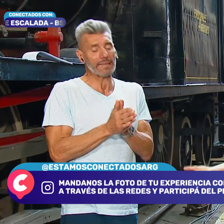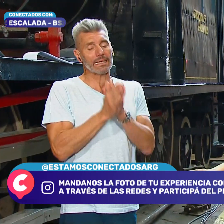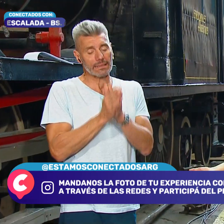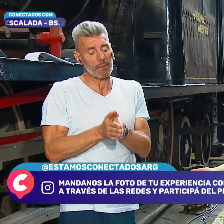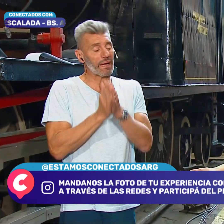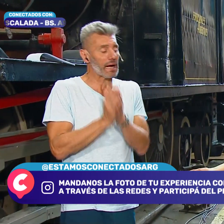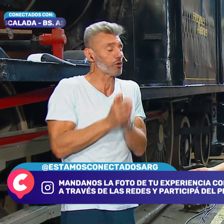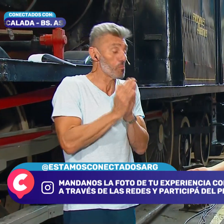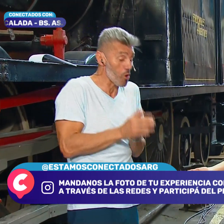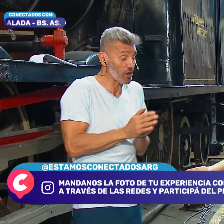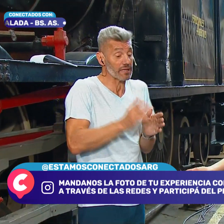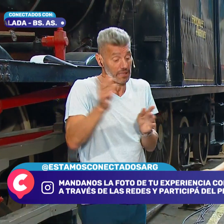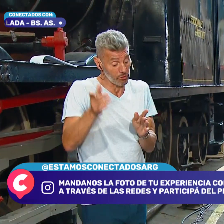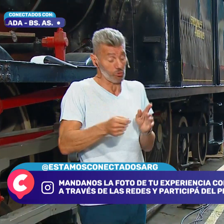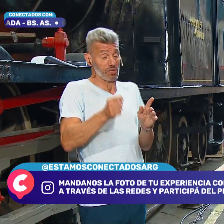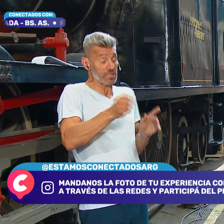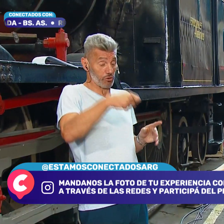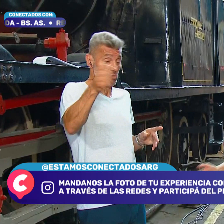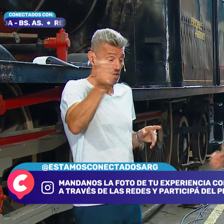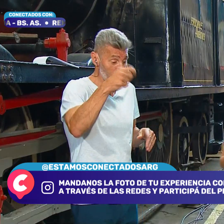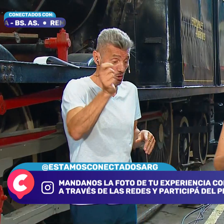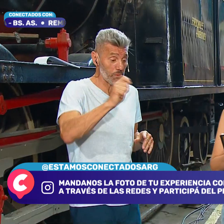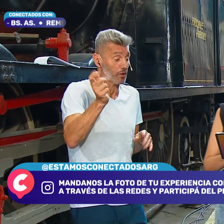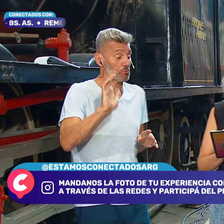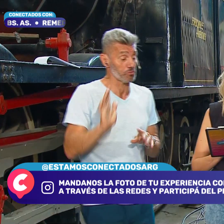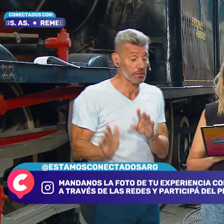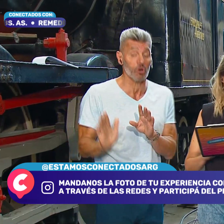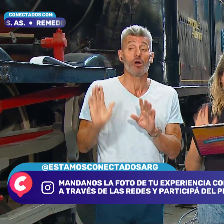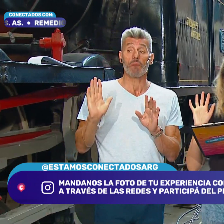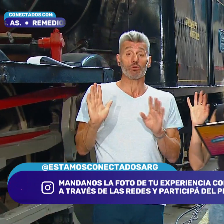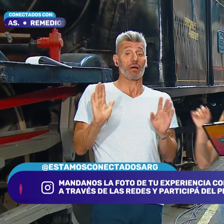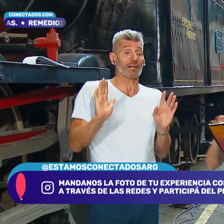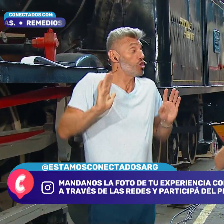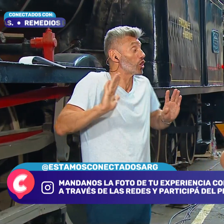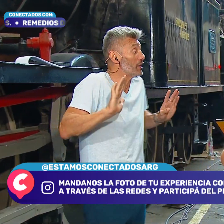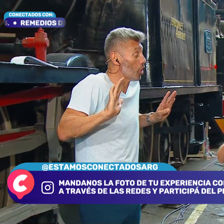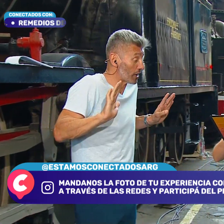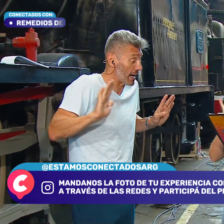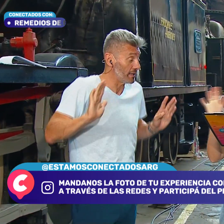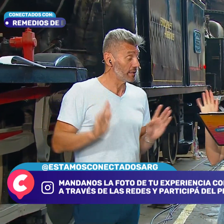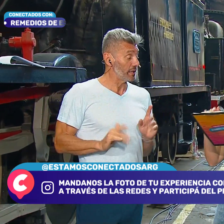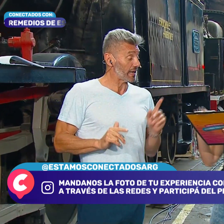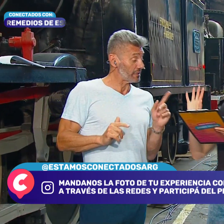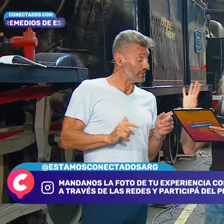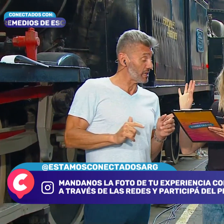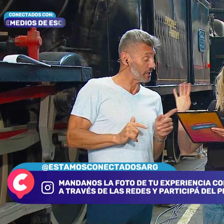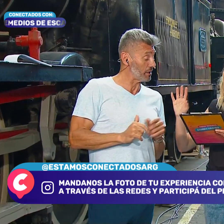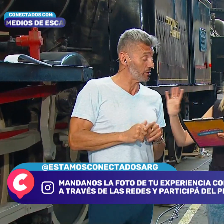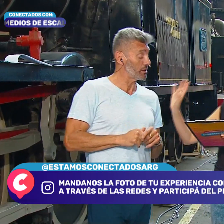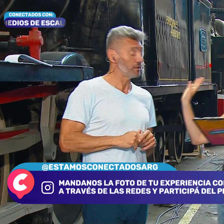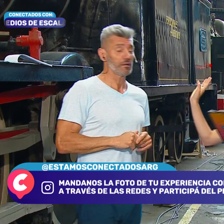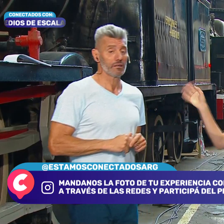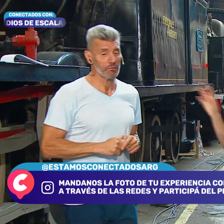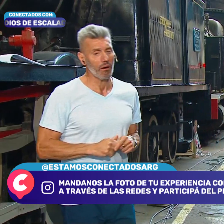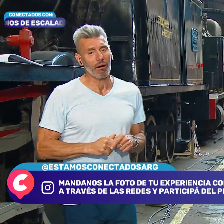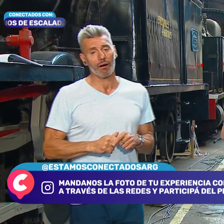pescar, va a intentar pescar con mosca. Ya Richard nos dijo que es medio complicado el movimiento. Vamos a ver lo que logra. Solamente